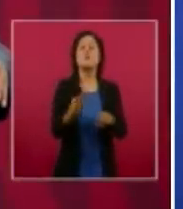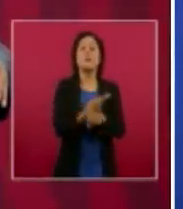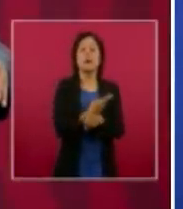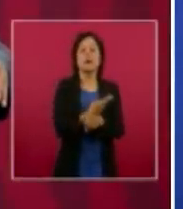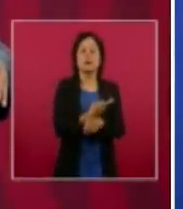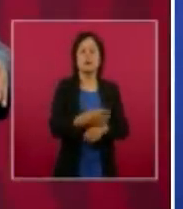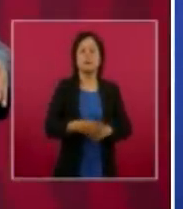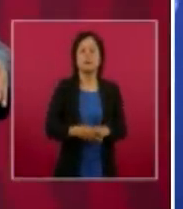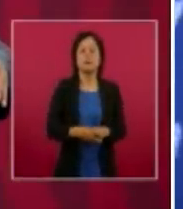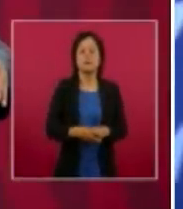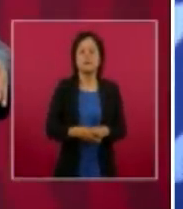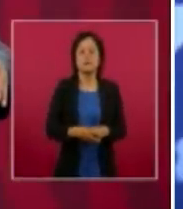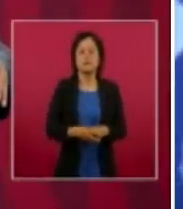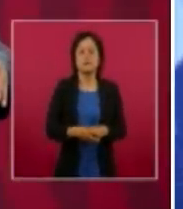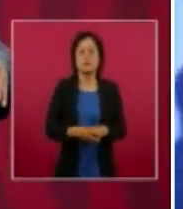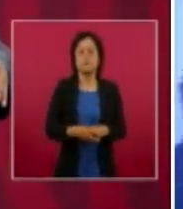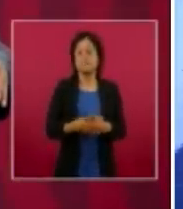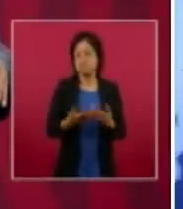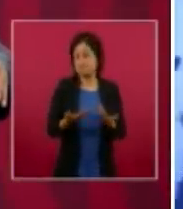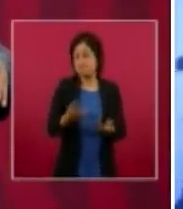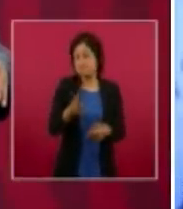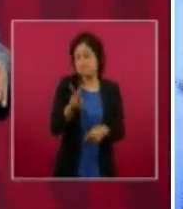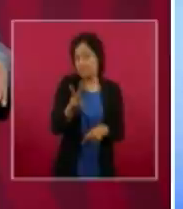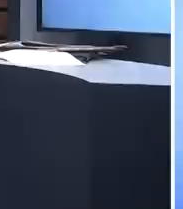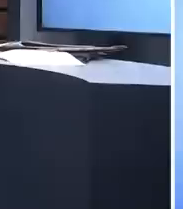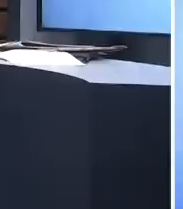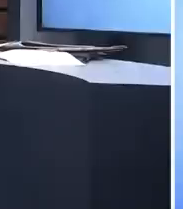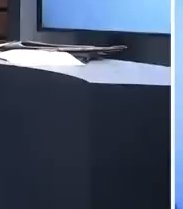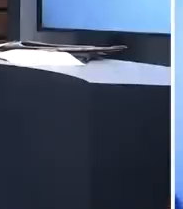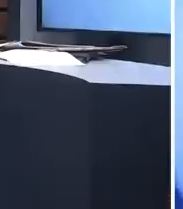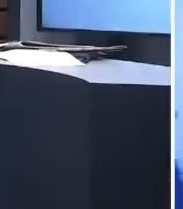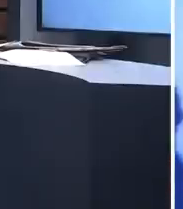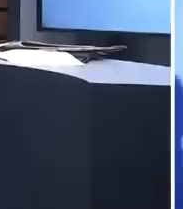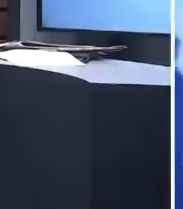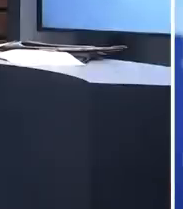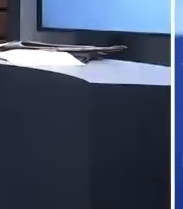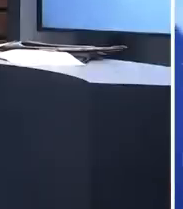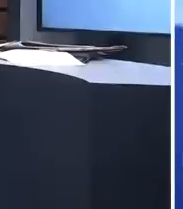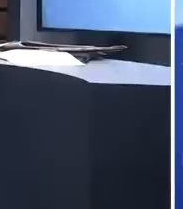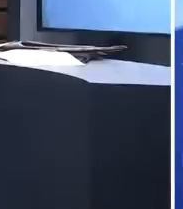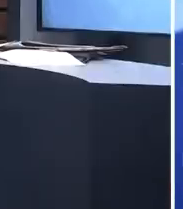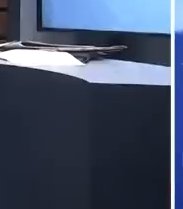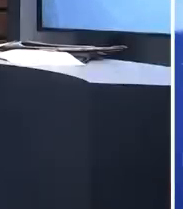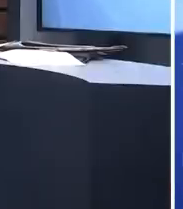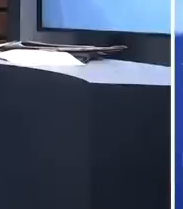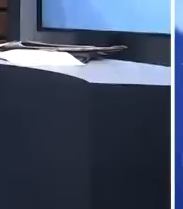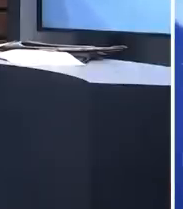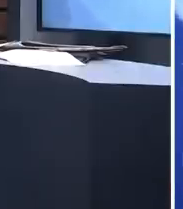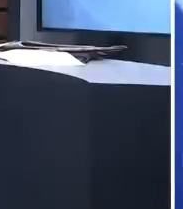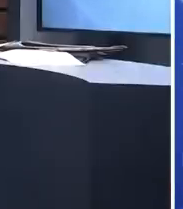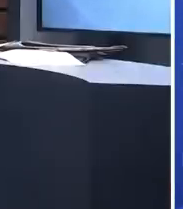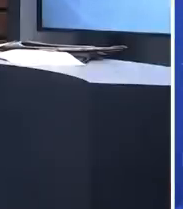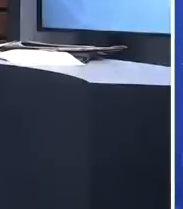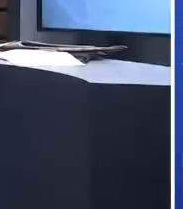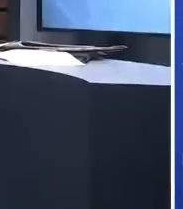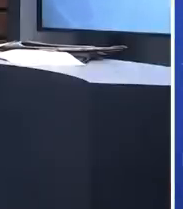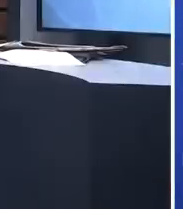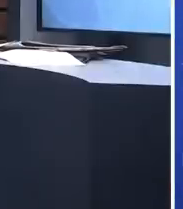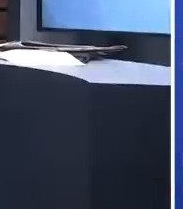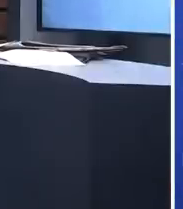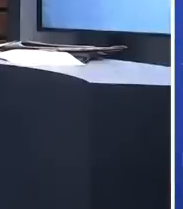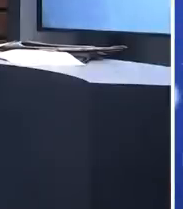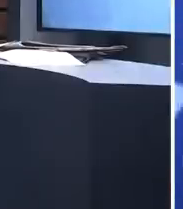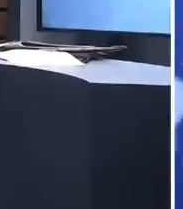¿Se va a mandar un mensaje? Digo, también son mensajes como lo que decías, esto del liderazgo, en fin,